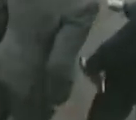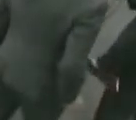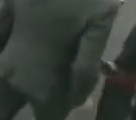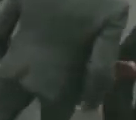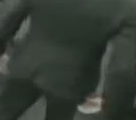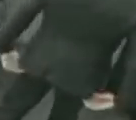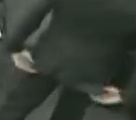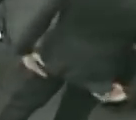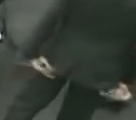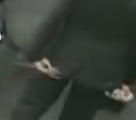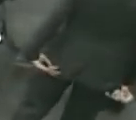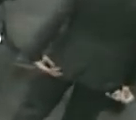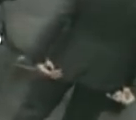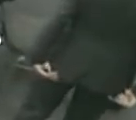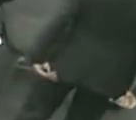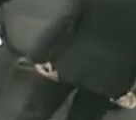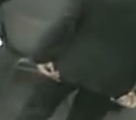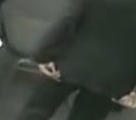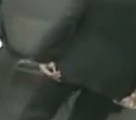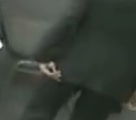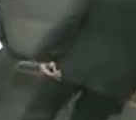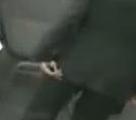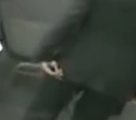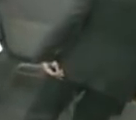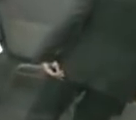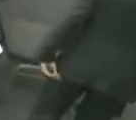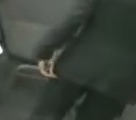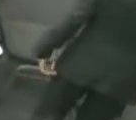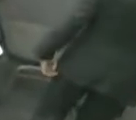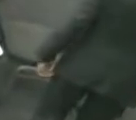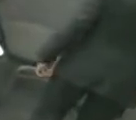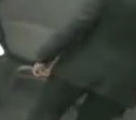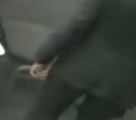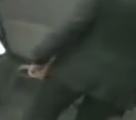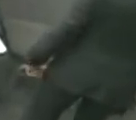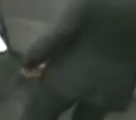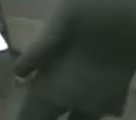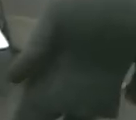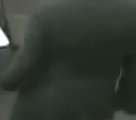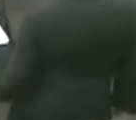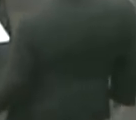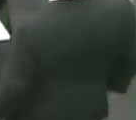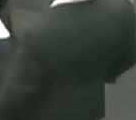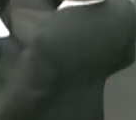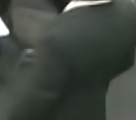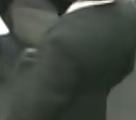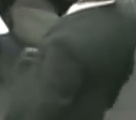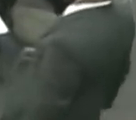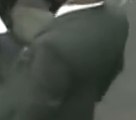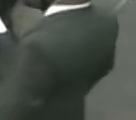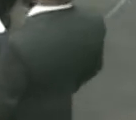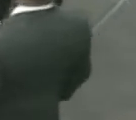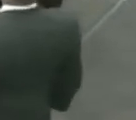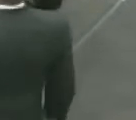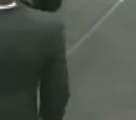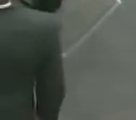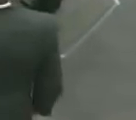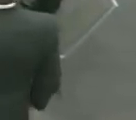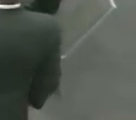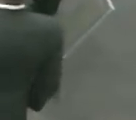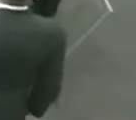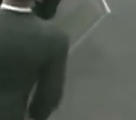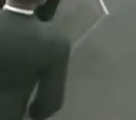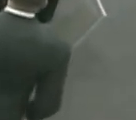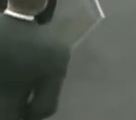República Bolivariana de Venezuela, Nicolás Maduro Moros, estará liderando una destacada reunión con la Comisión Especial de Diálogo,